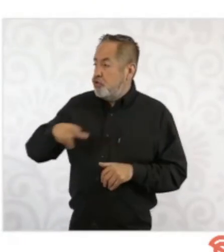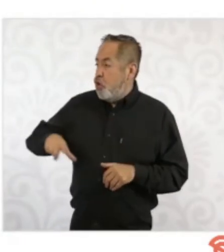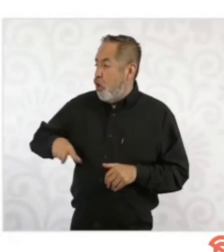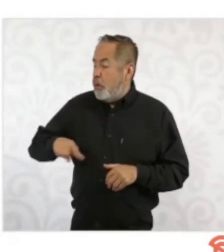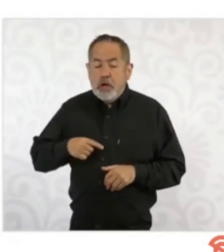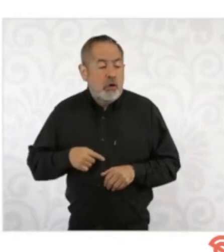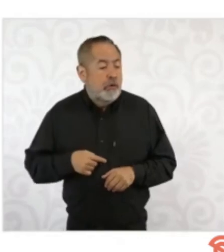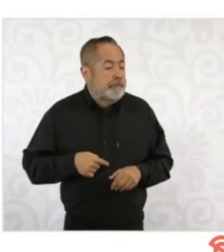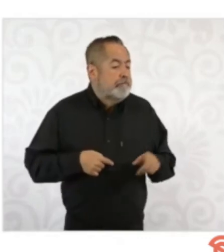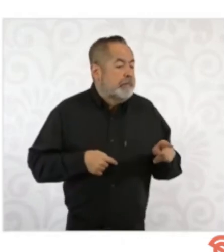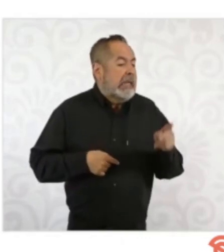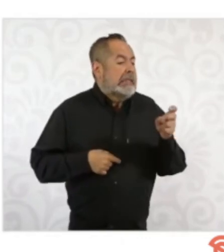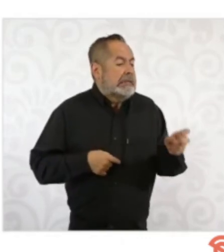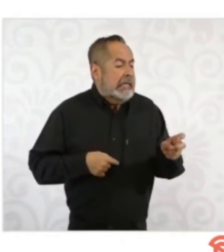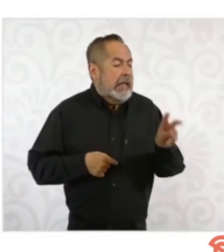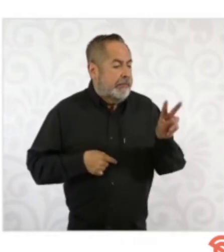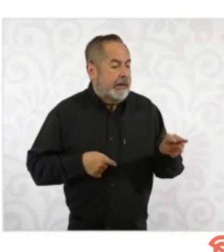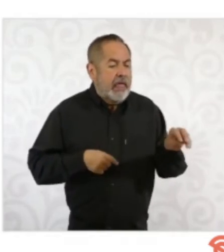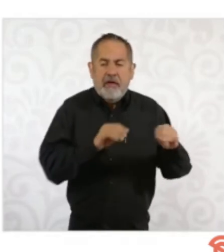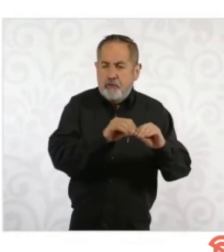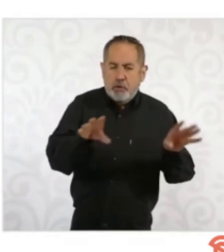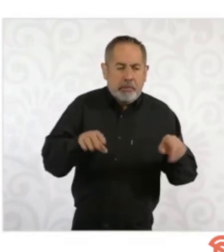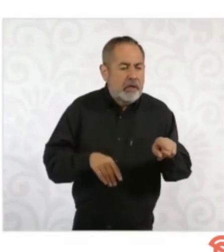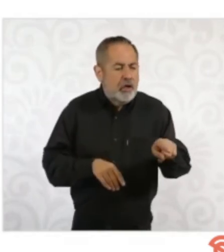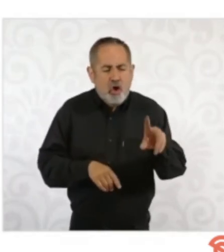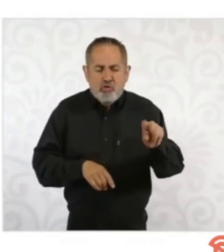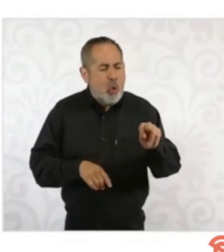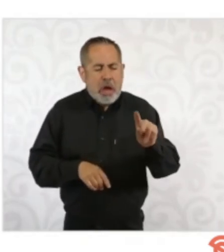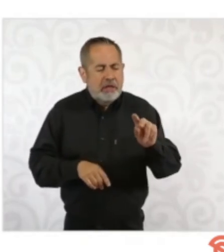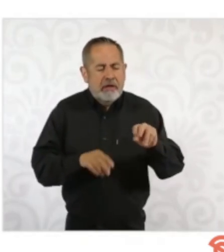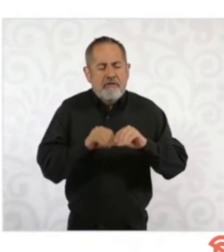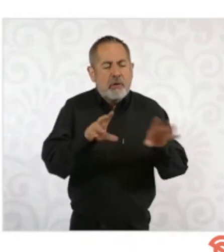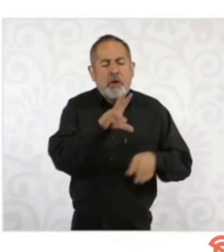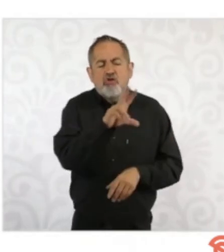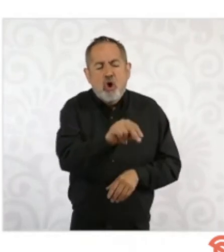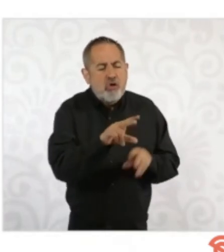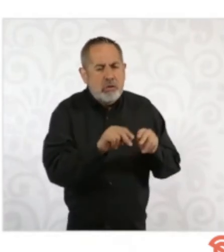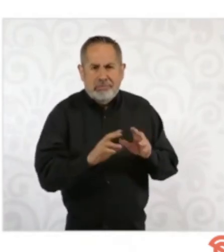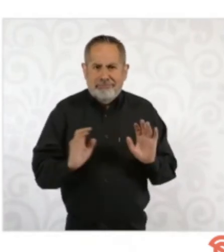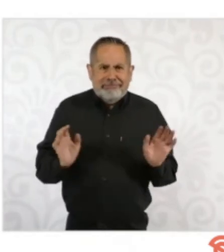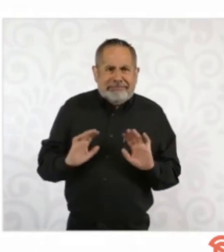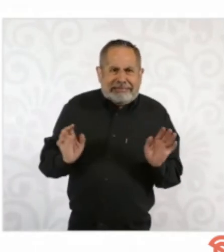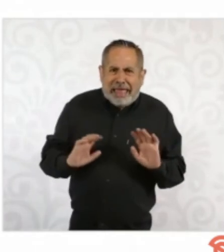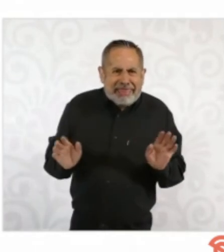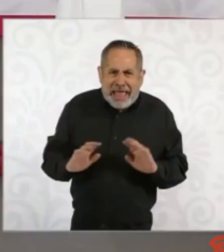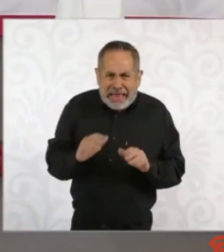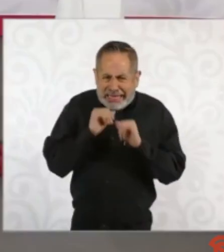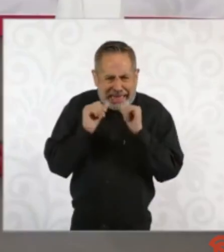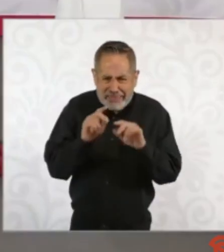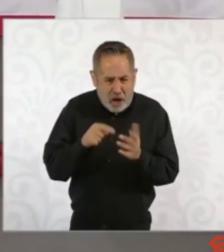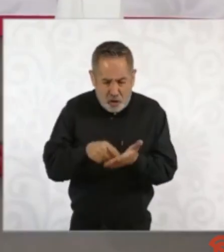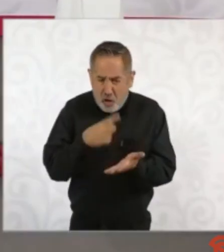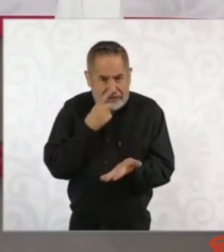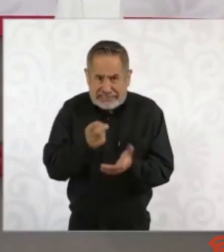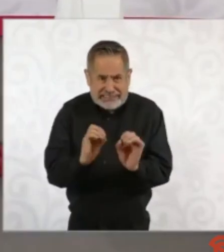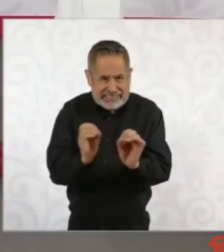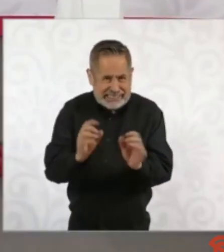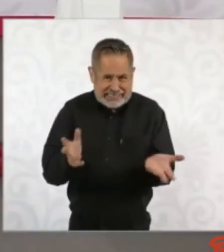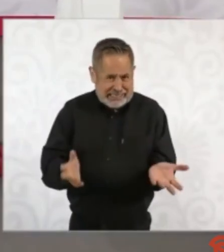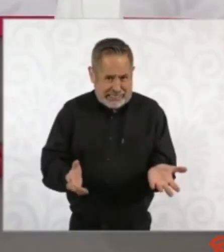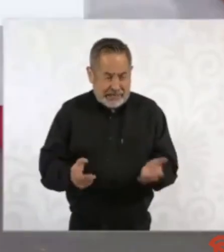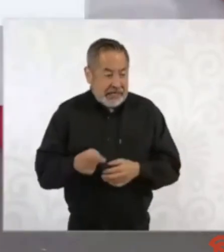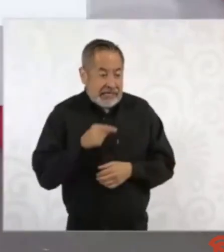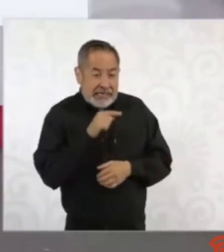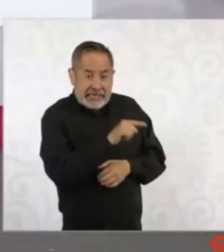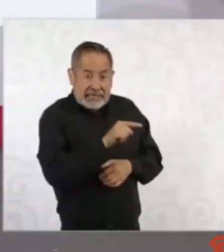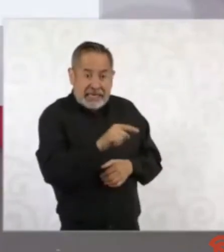determine qué es verdad, qué no es verdad. No es el caso. Son los propios medios de comunicación los